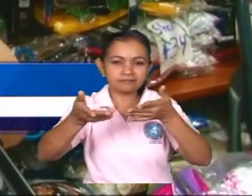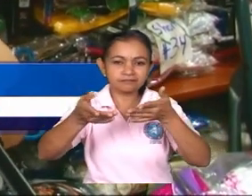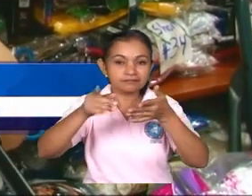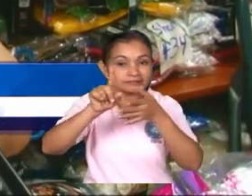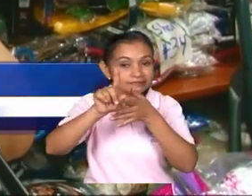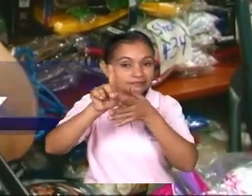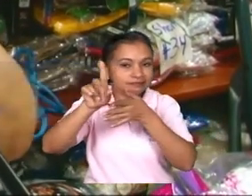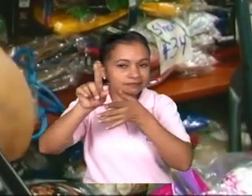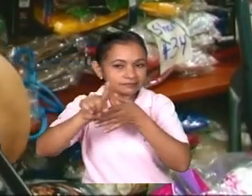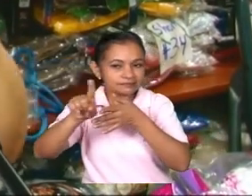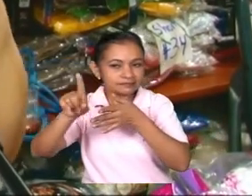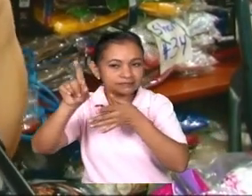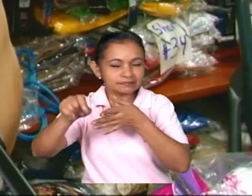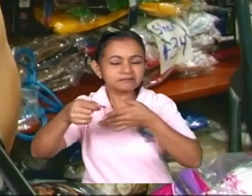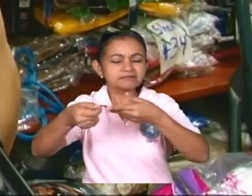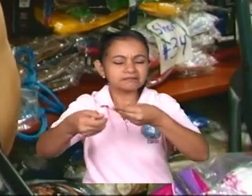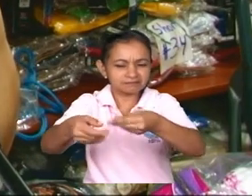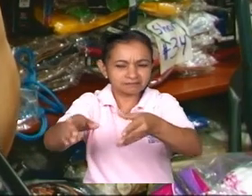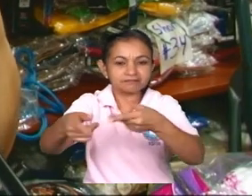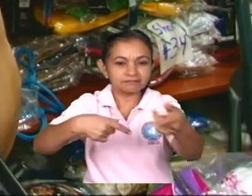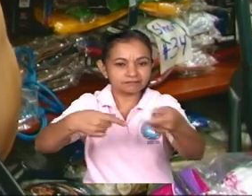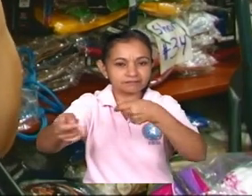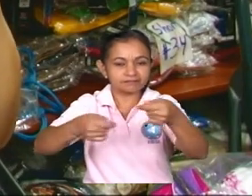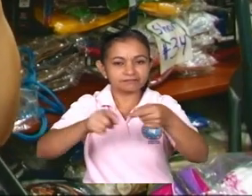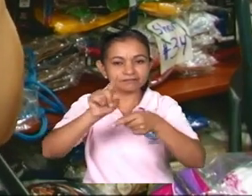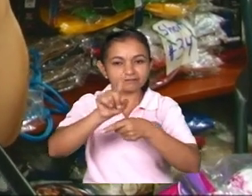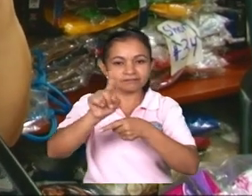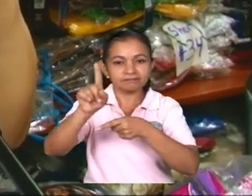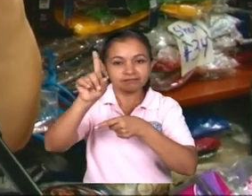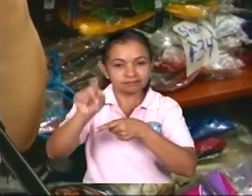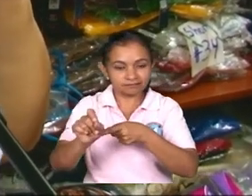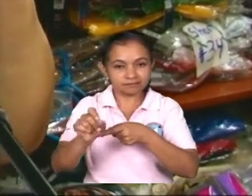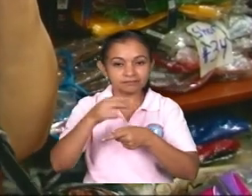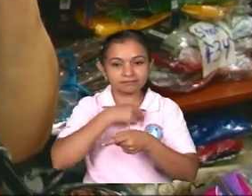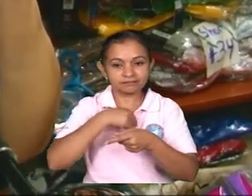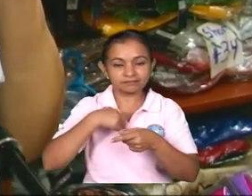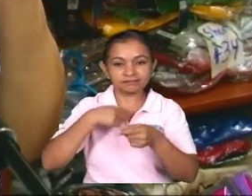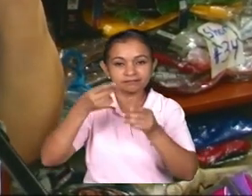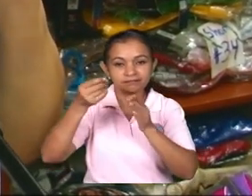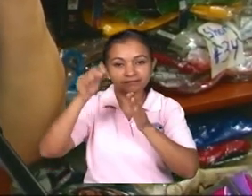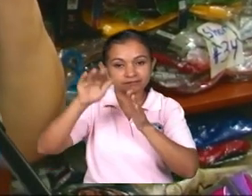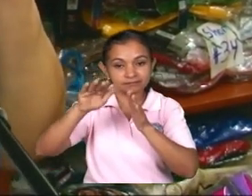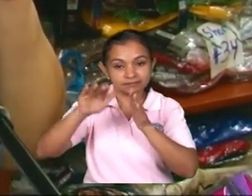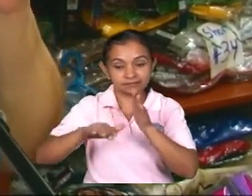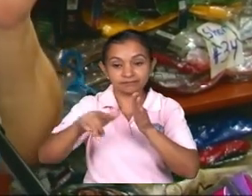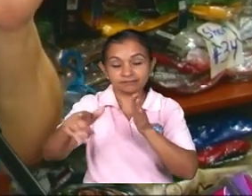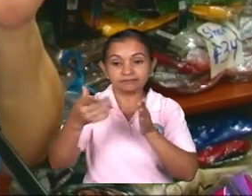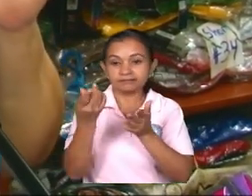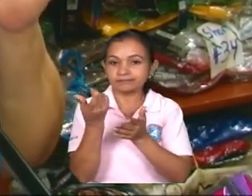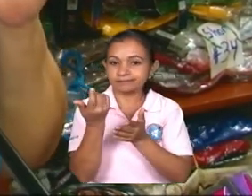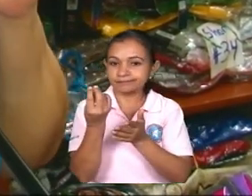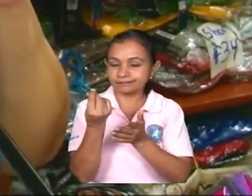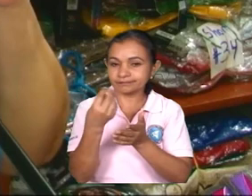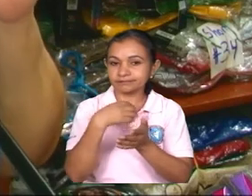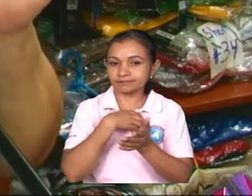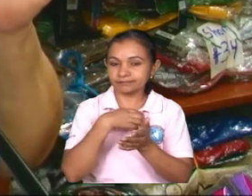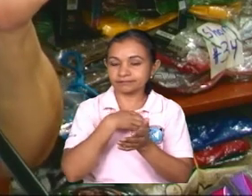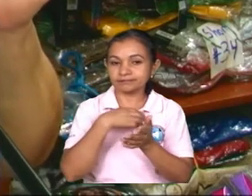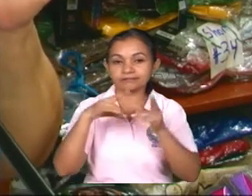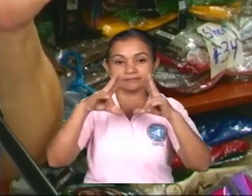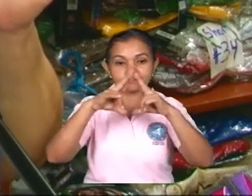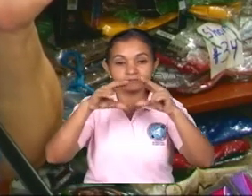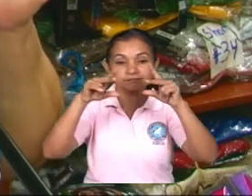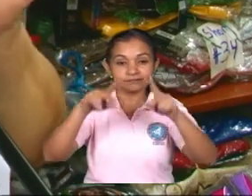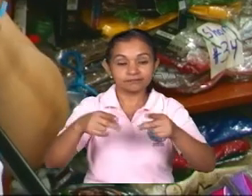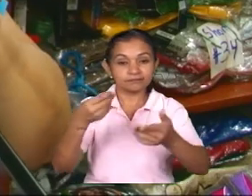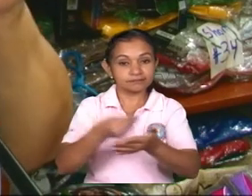den 110, llévenle en 110. Porque aquí le hacemos la comodidad del bolsillo al